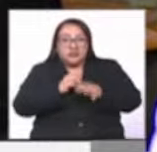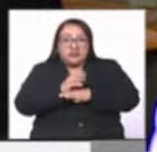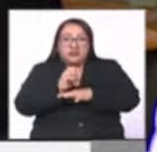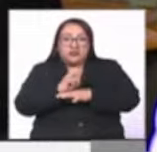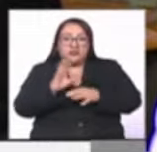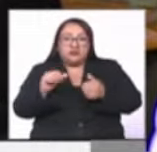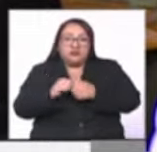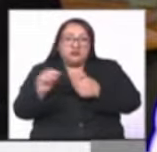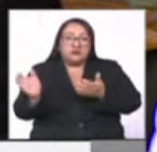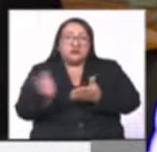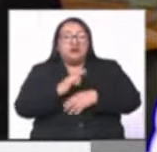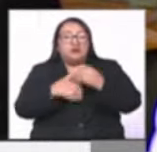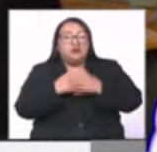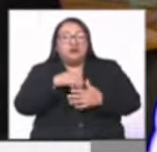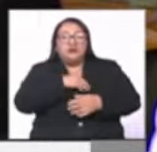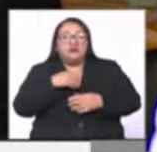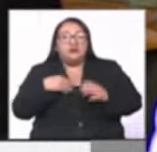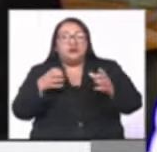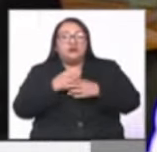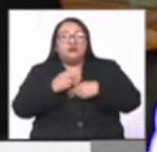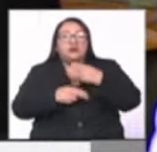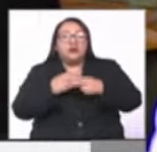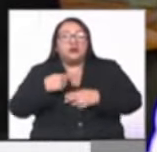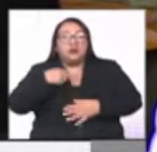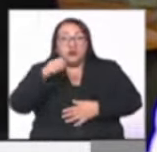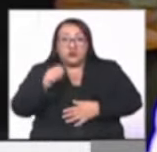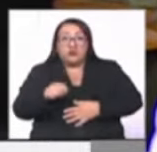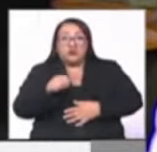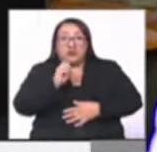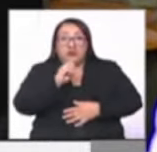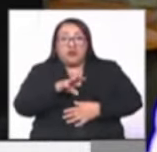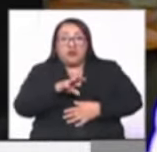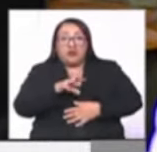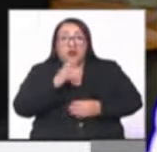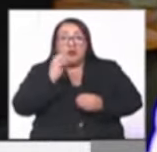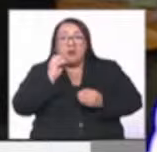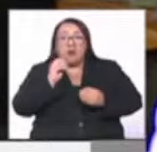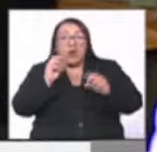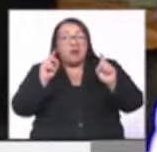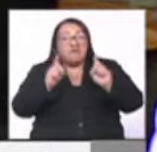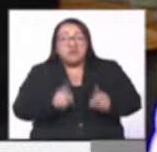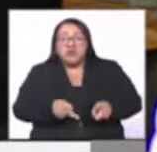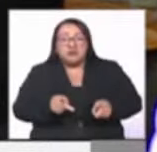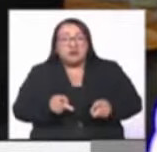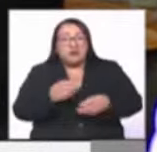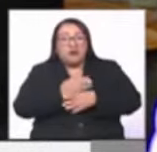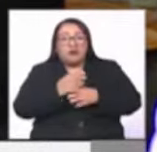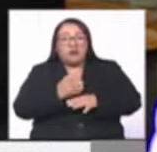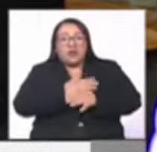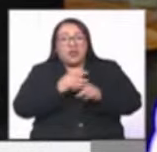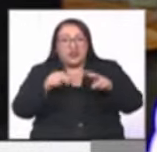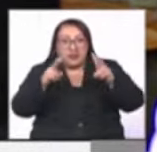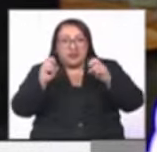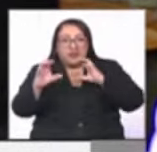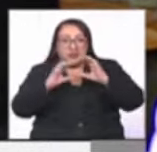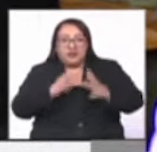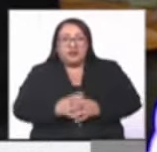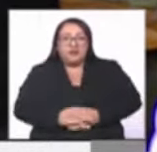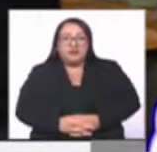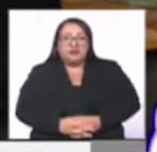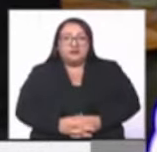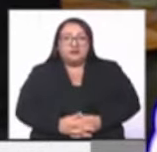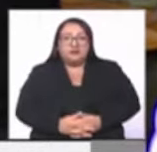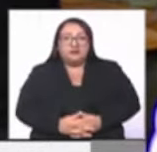la destitución de todos los integrantes de la junta Nacional de Justicia por la misma causa que es materia de esta